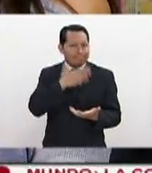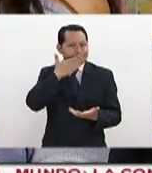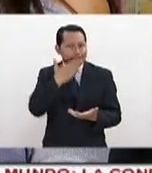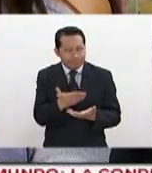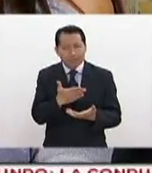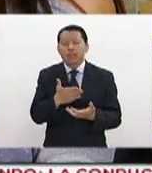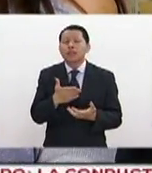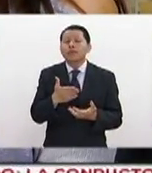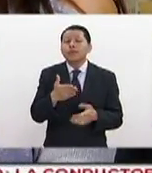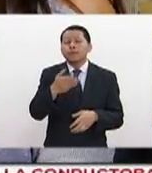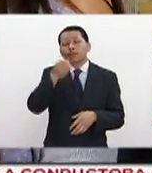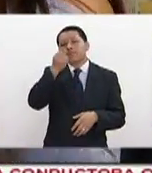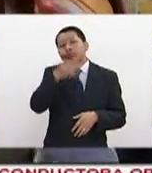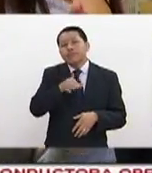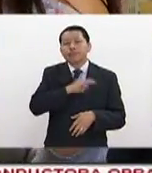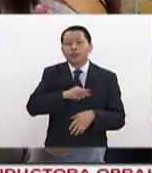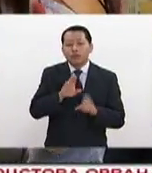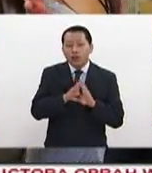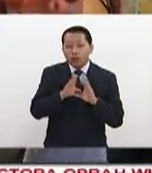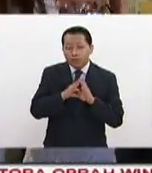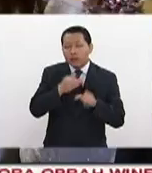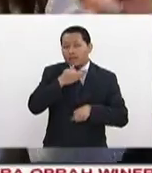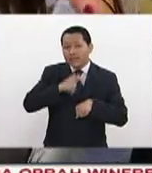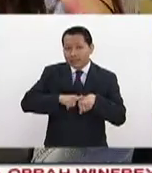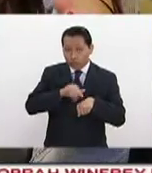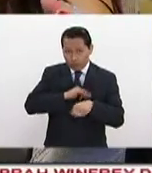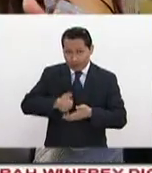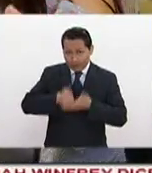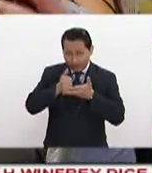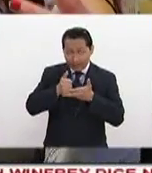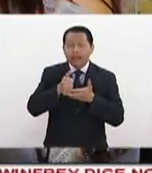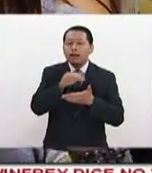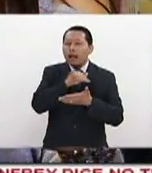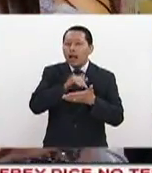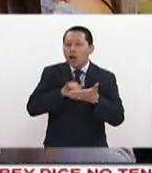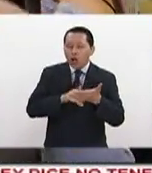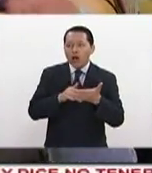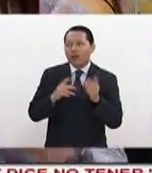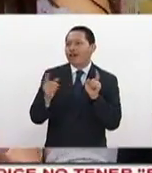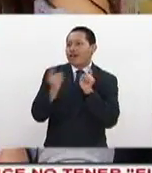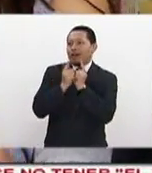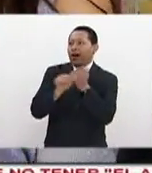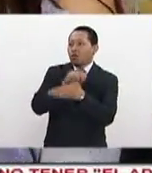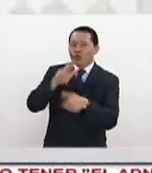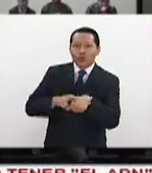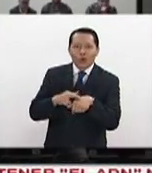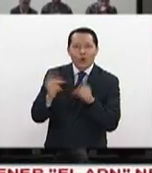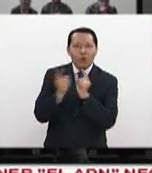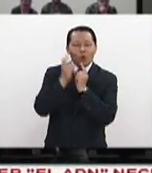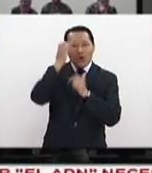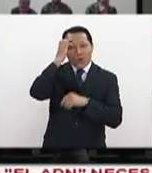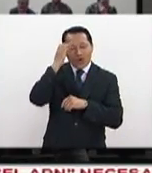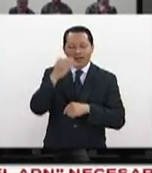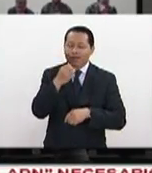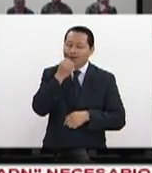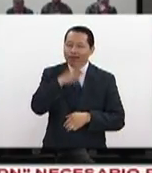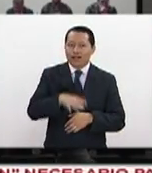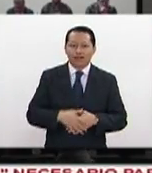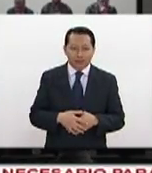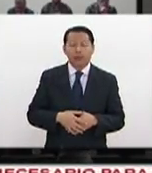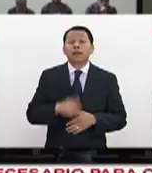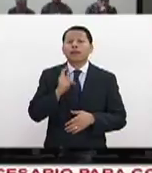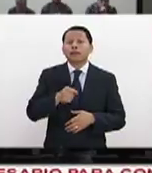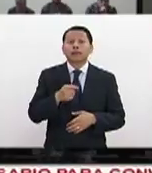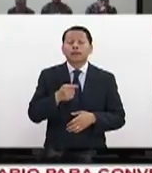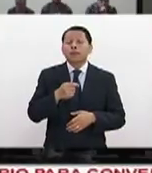se logra que el festival sea un vínculo para que los lectores se encuentren con los autores, eso es fantástico. La fiesta literaria se realizará